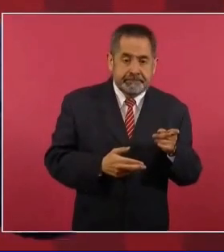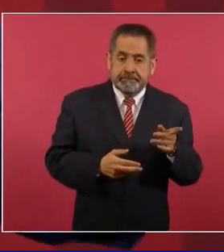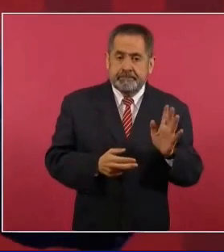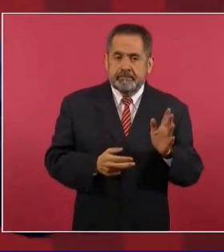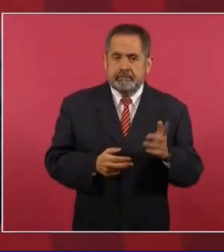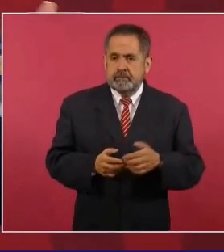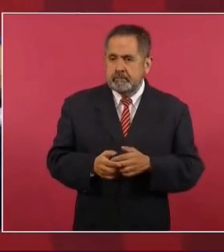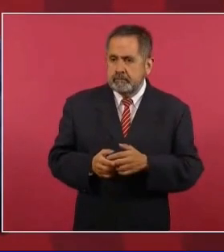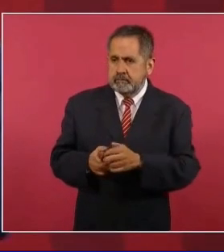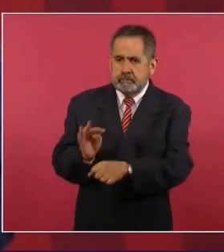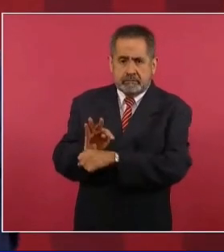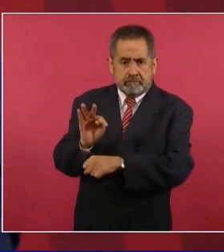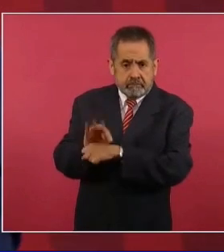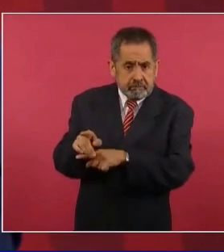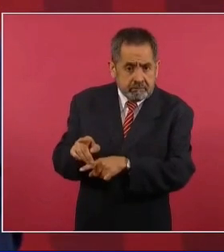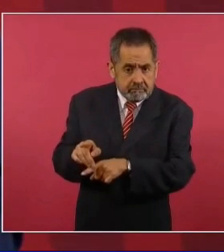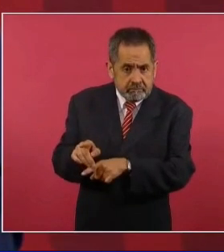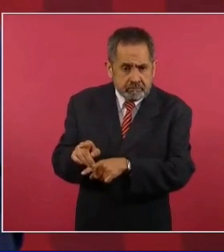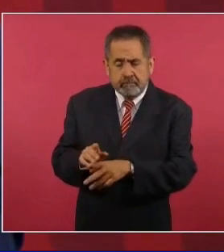¿por qué protegerlos?